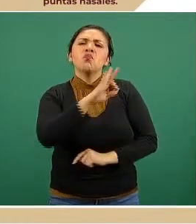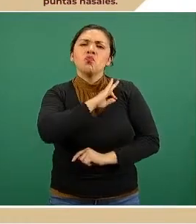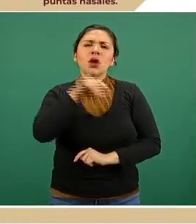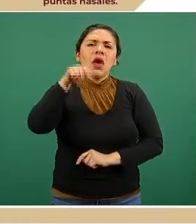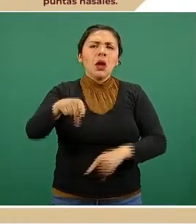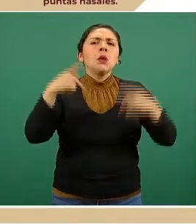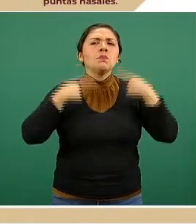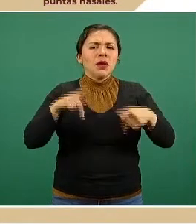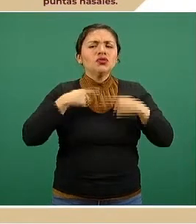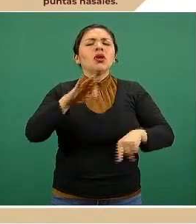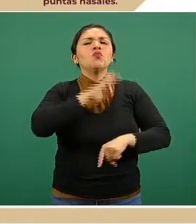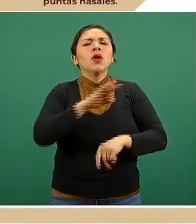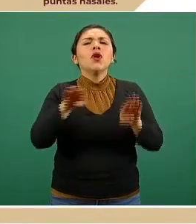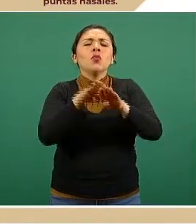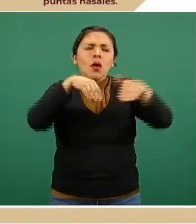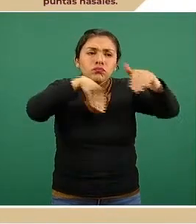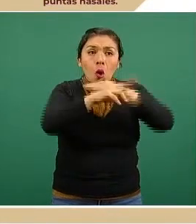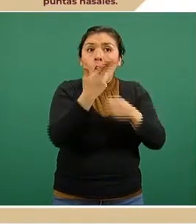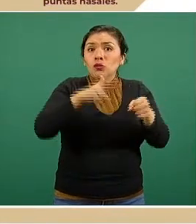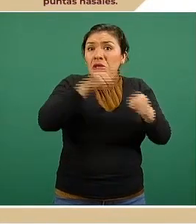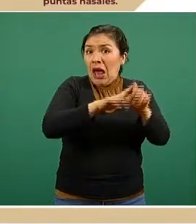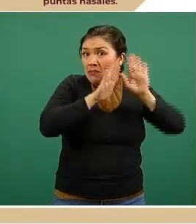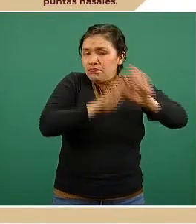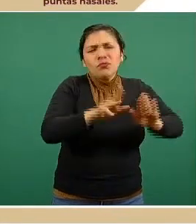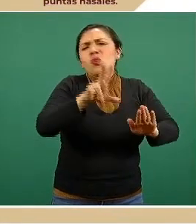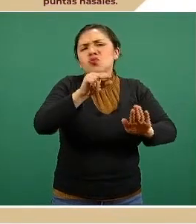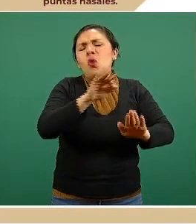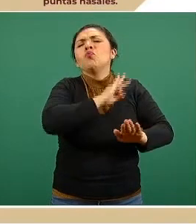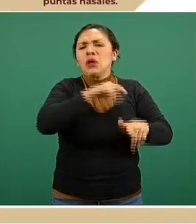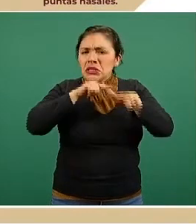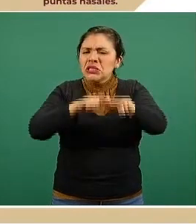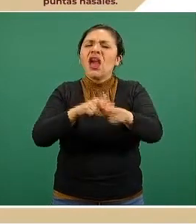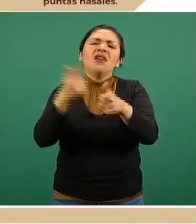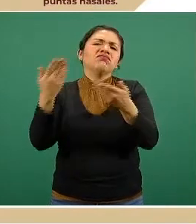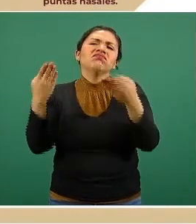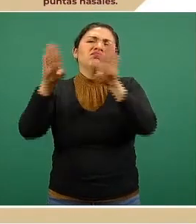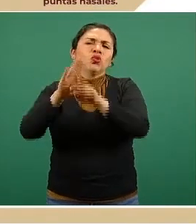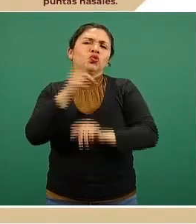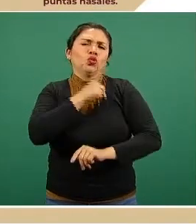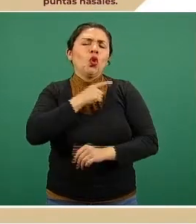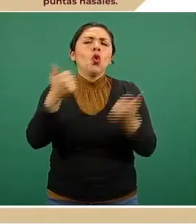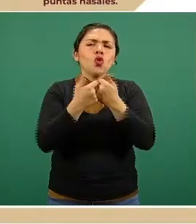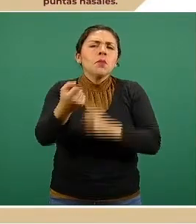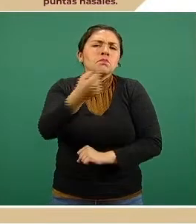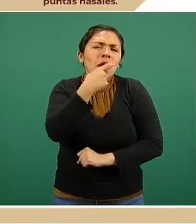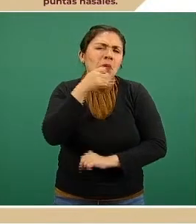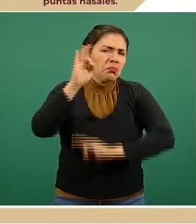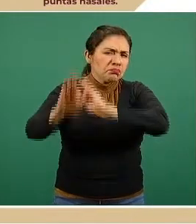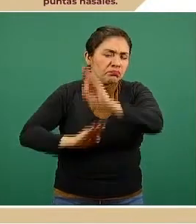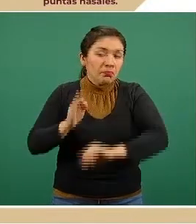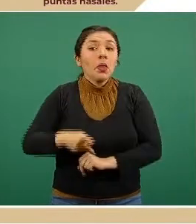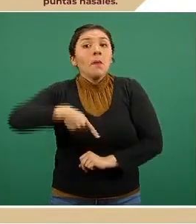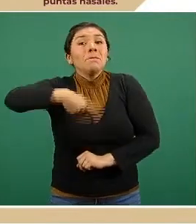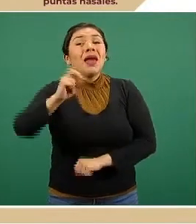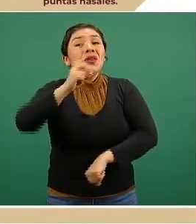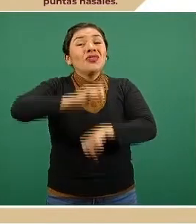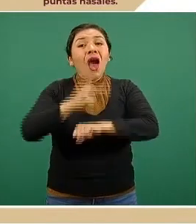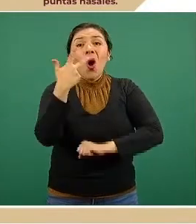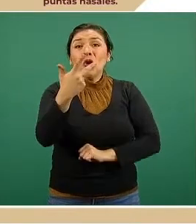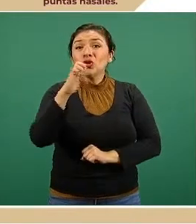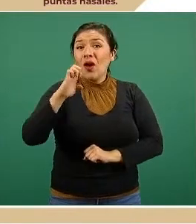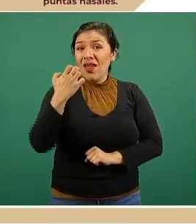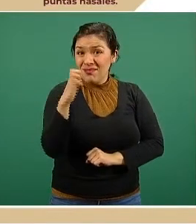recibir tratamiento ambulatorio y ella pudo continuar en su aislamiento con este tratamiento. Sin embargo, el 8 de